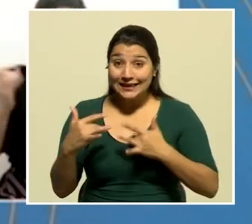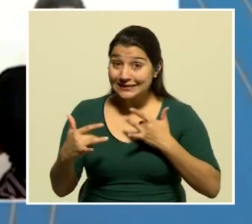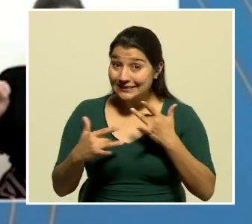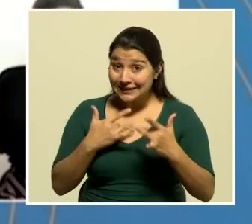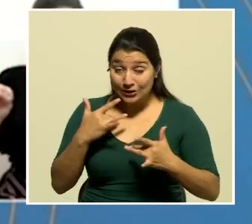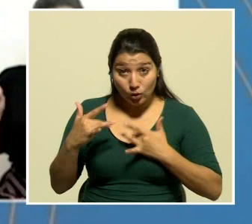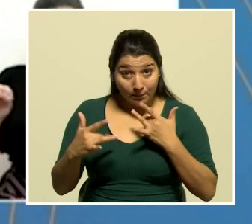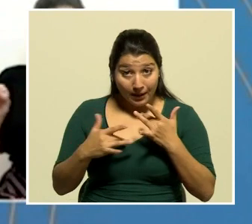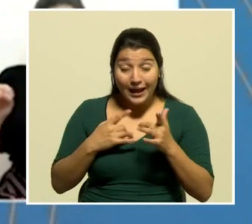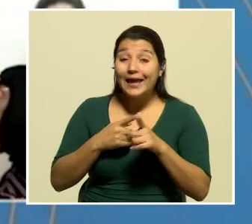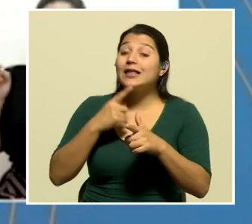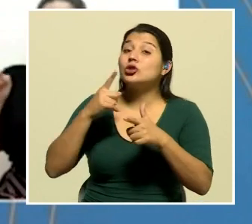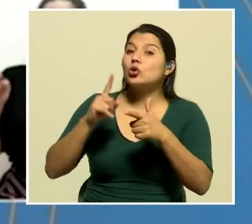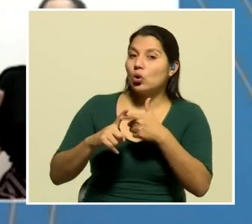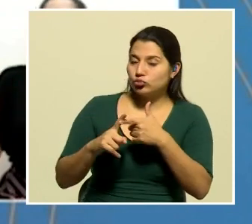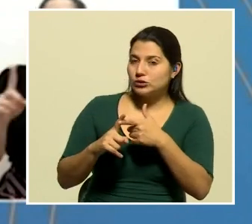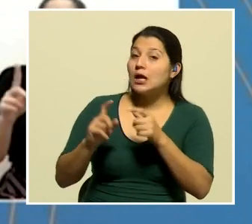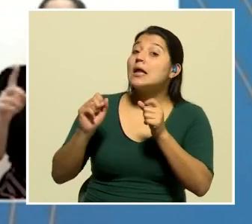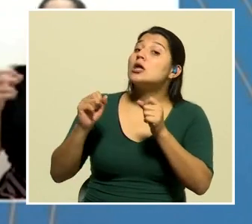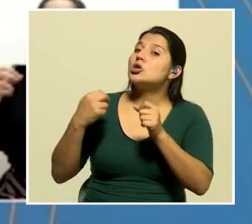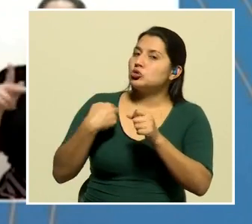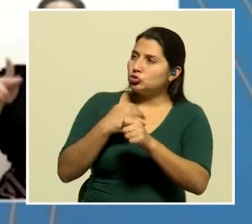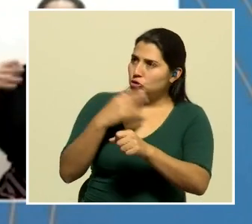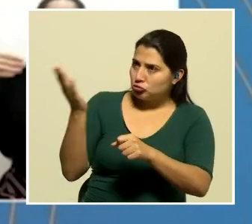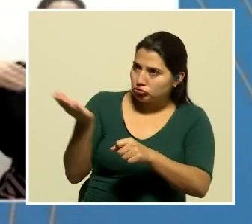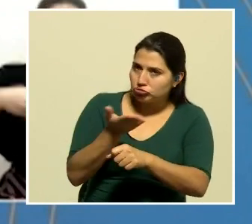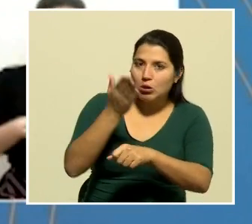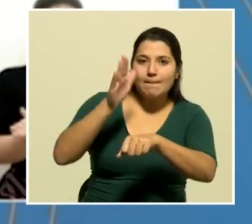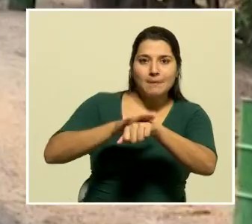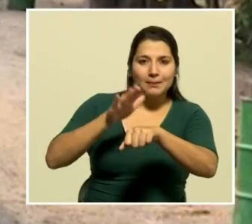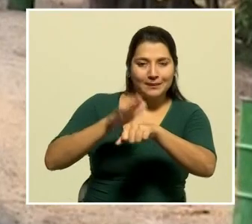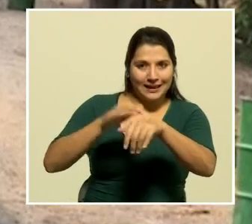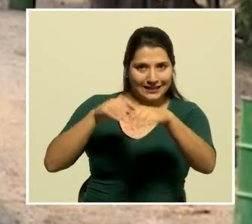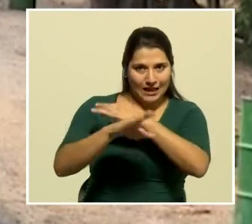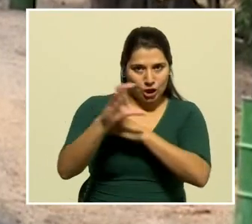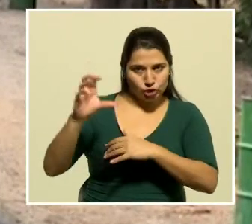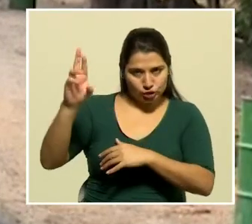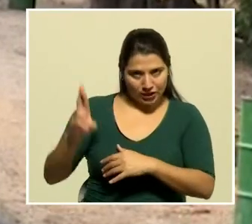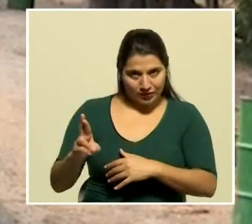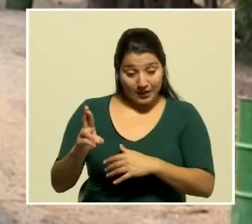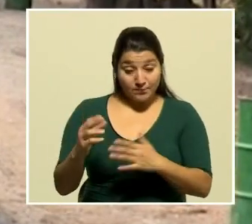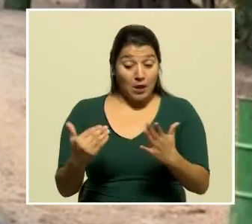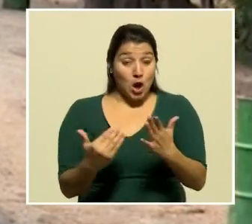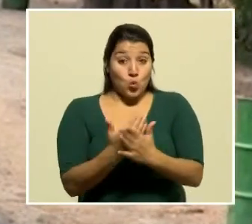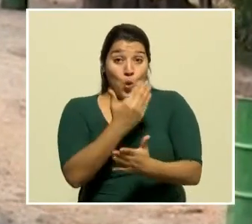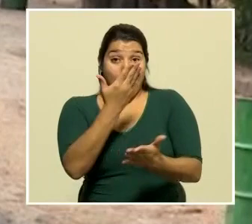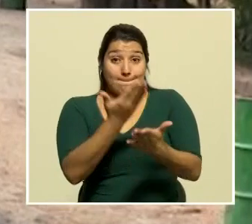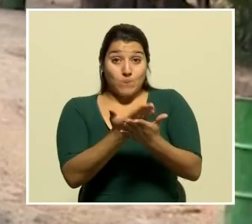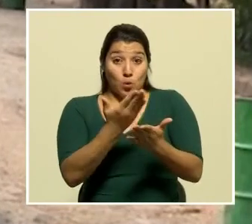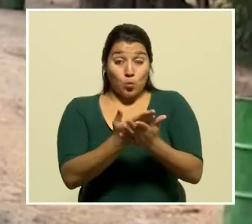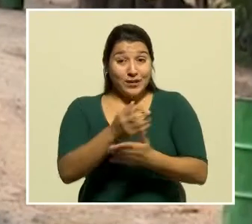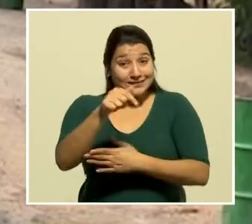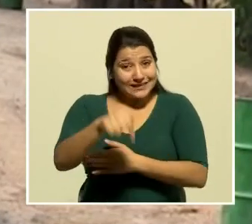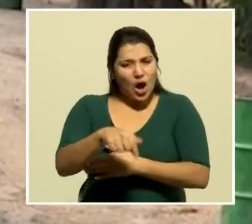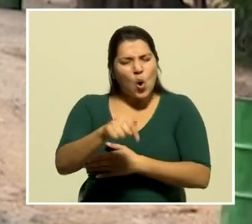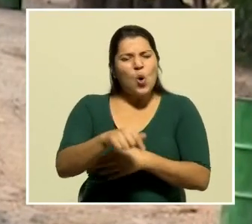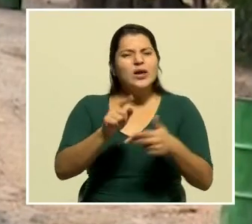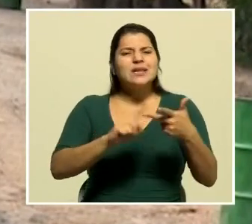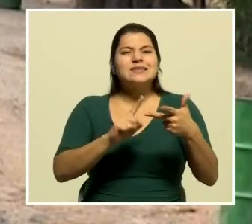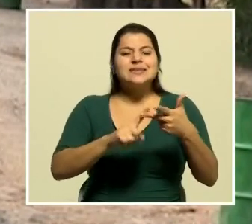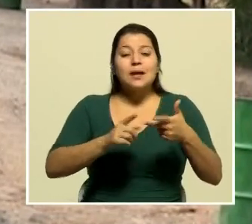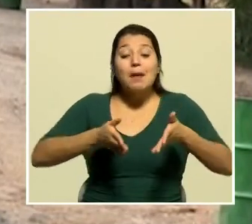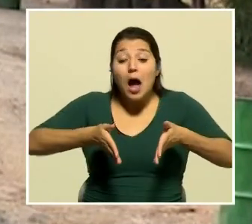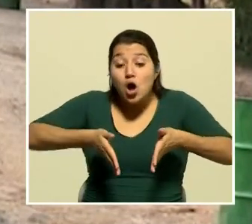transportista, pues se le va a permitir entrar a territorio. La novedad presentada hoy fue la ruta fiscal controlada, la